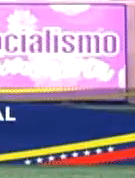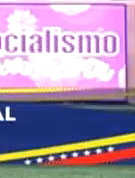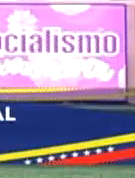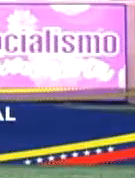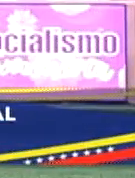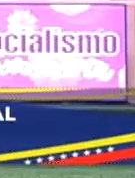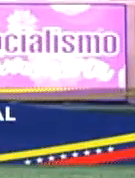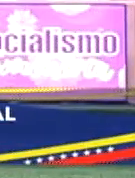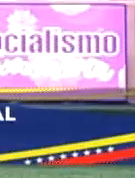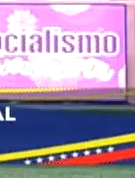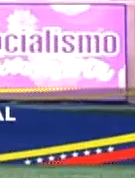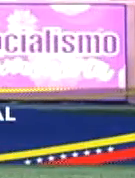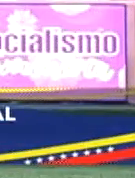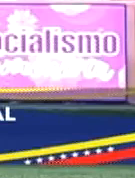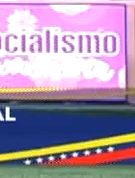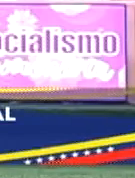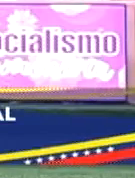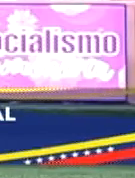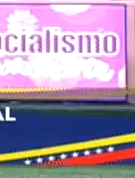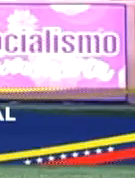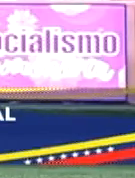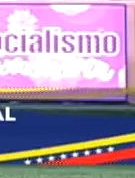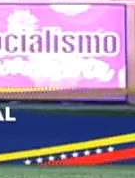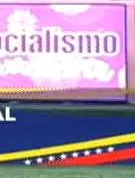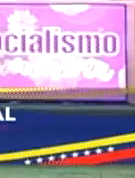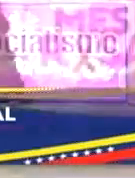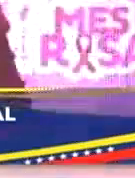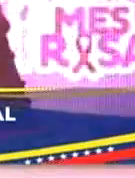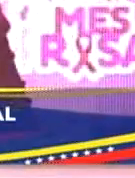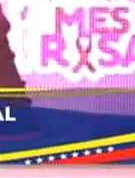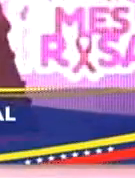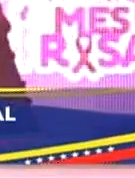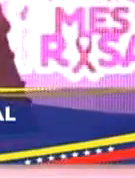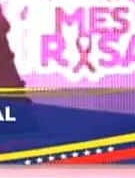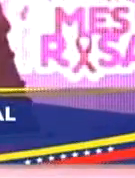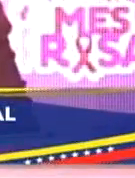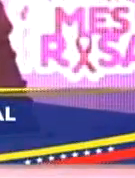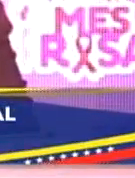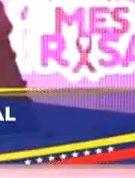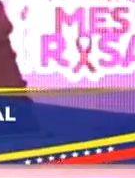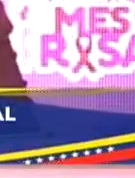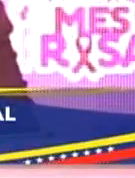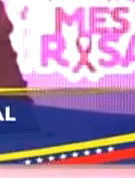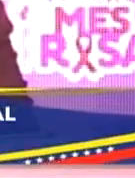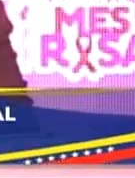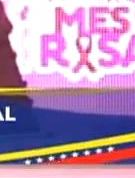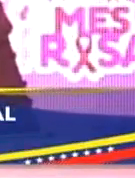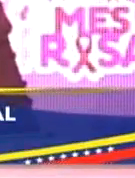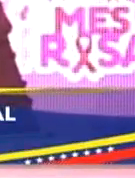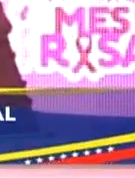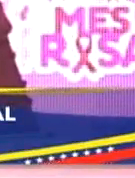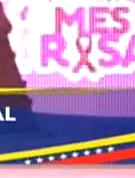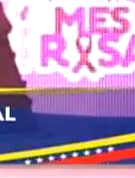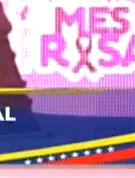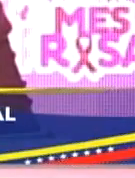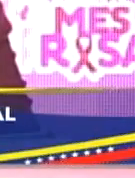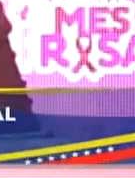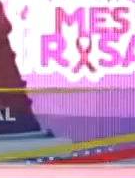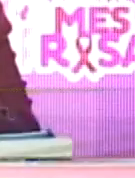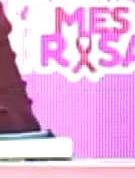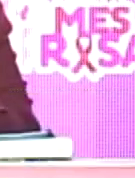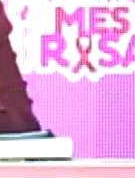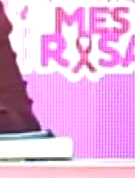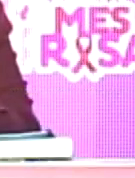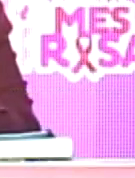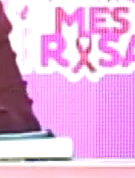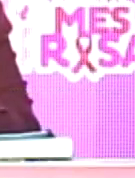del hombre nuevo, de la mujer nueva. En los niños, en las niñas, en las escuelas, en los Simoncitos. Ahí está la siembra del